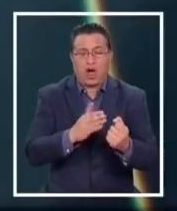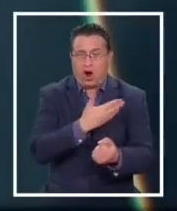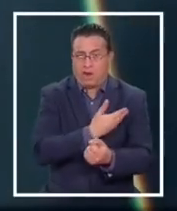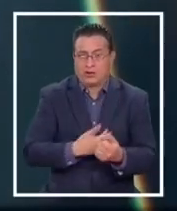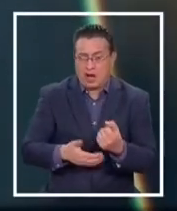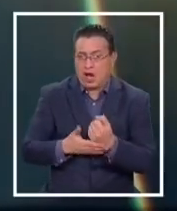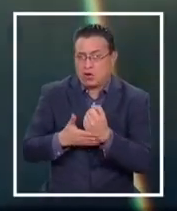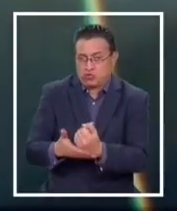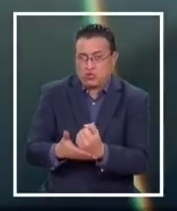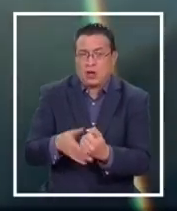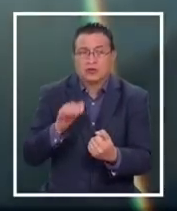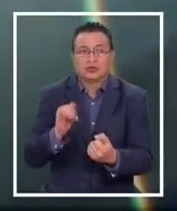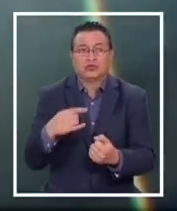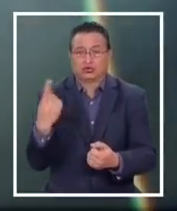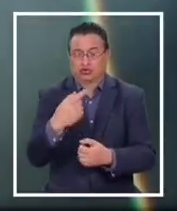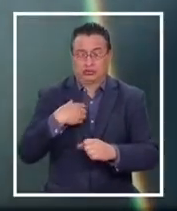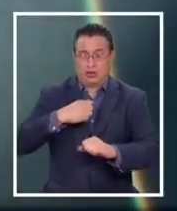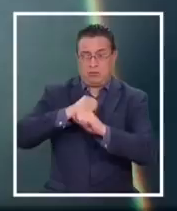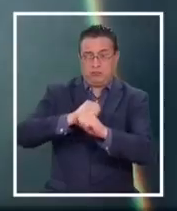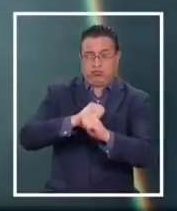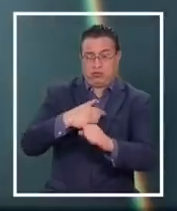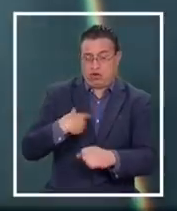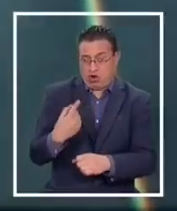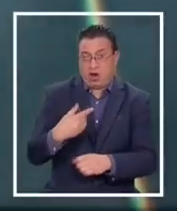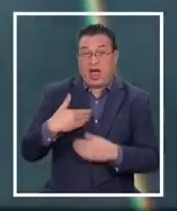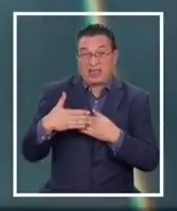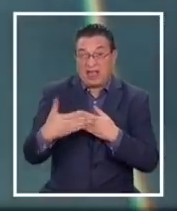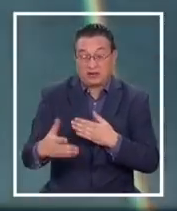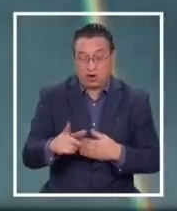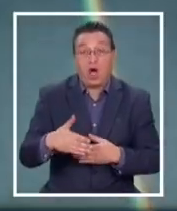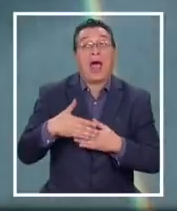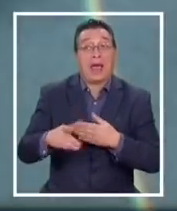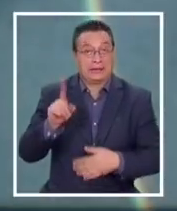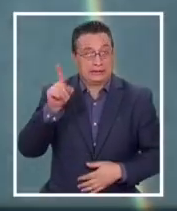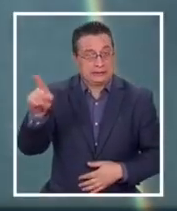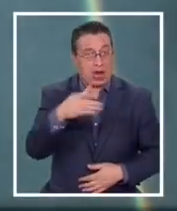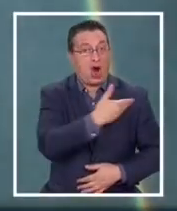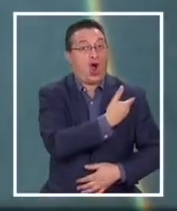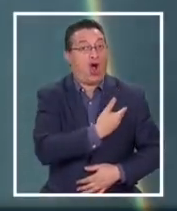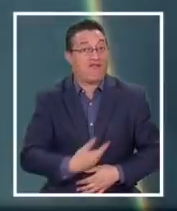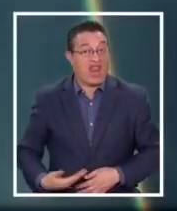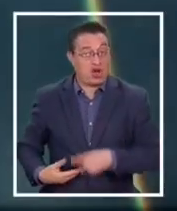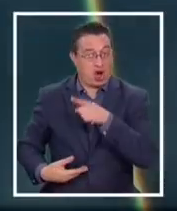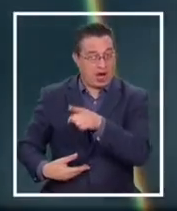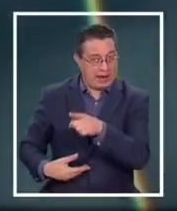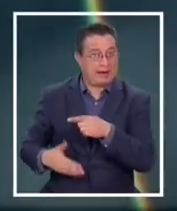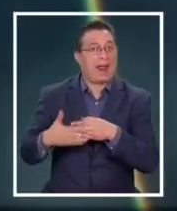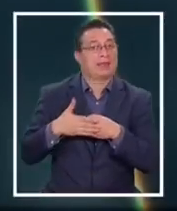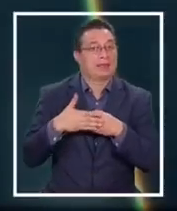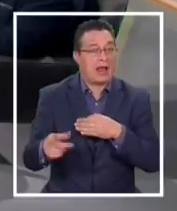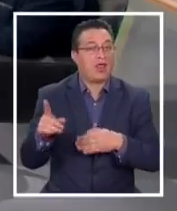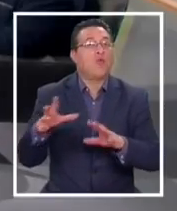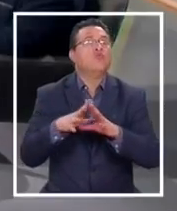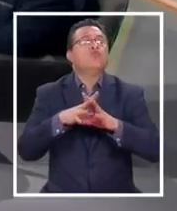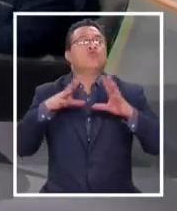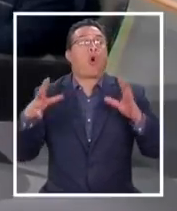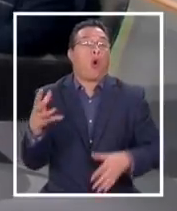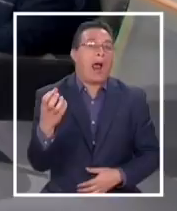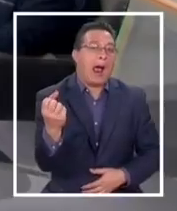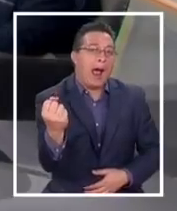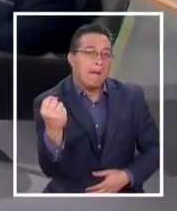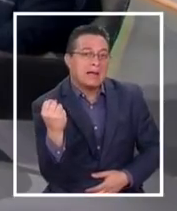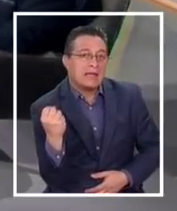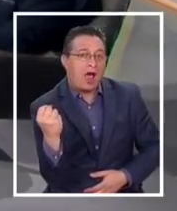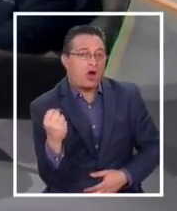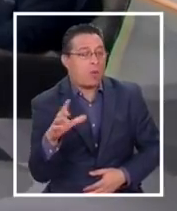no es que nosotros como oposición estemos atrasados, yo creo que el que está muy atrasado es el gobierno, que ha sido extremadamente tacaño en dar